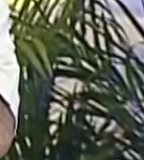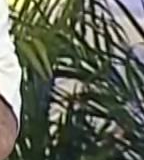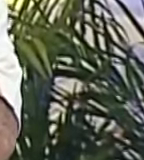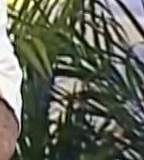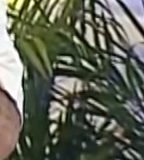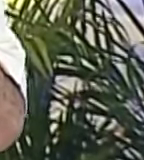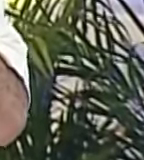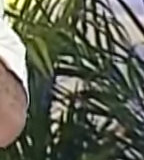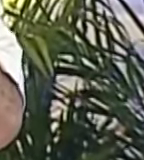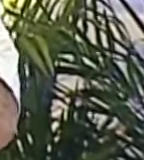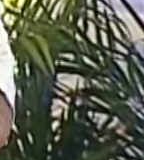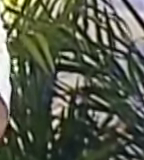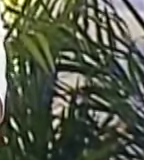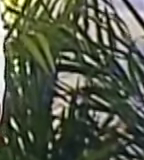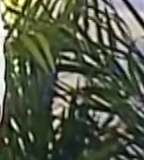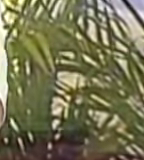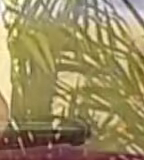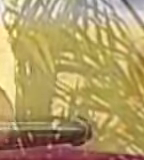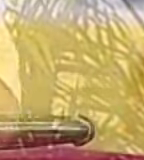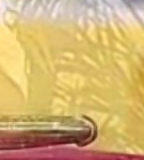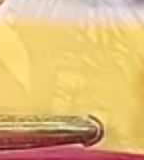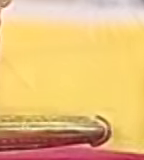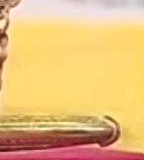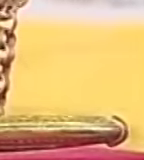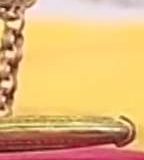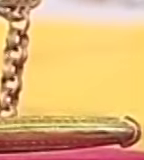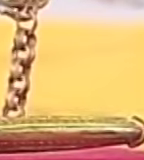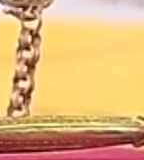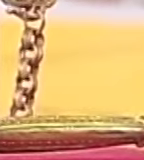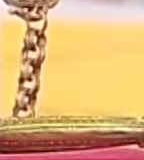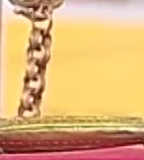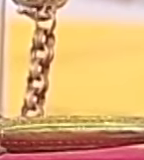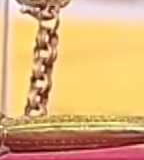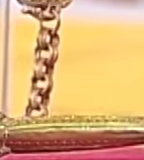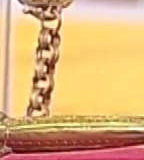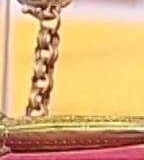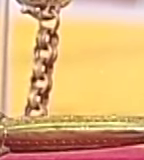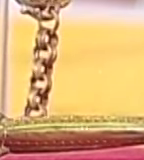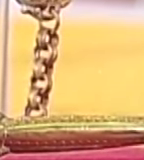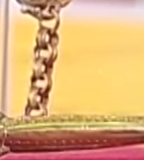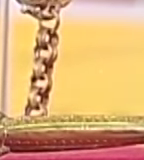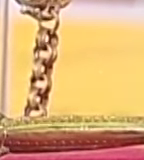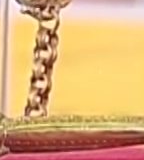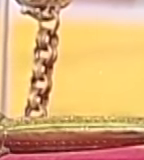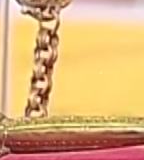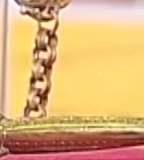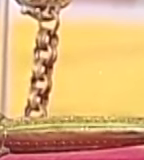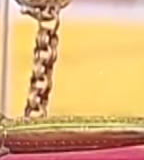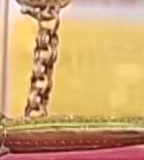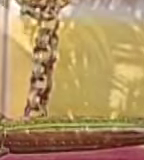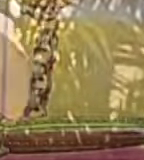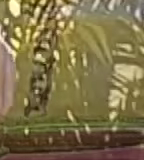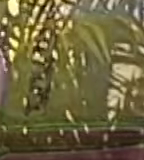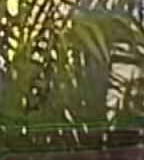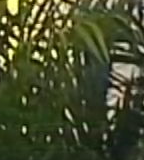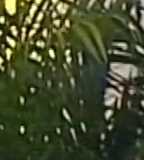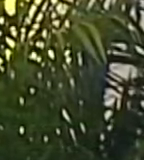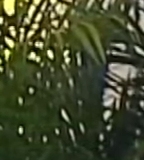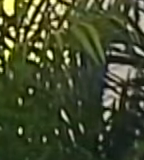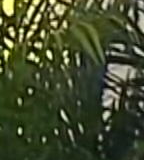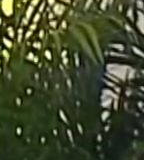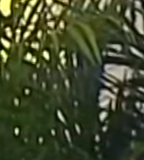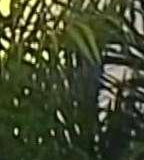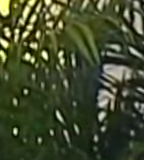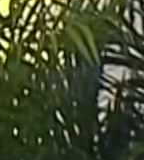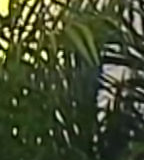es coraje y que es ética, principios éticos fundamentalmente. A nosotros nos ha